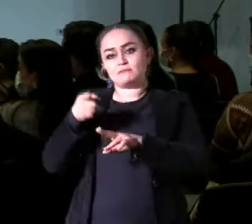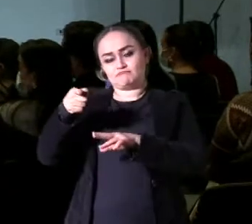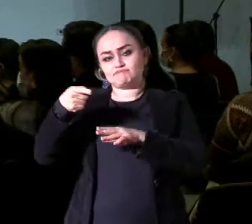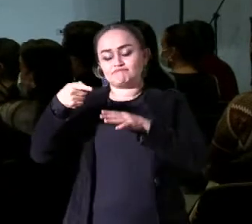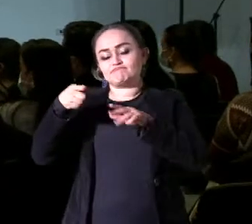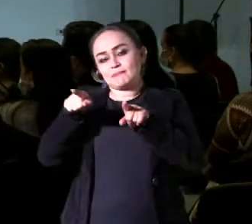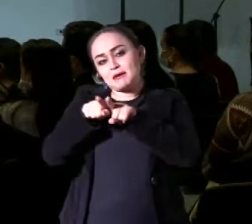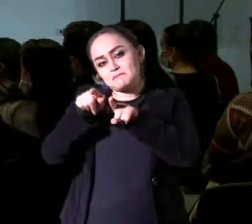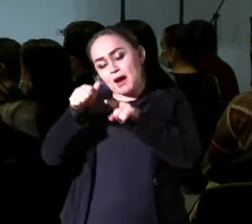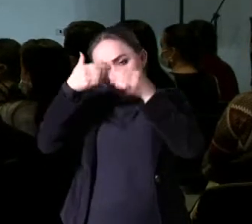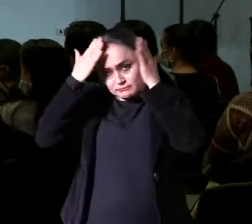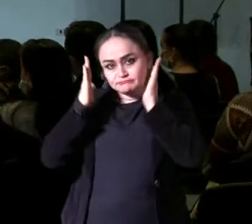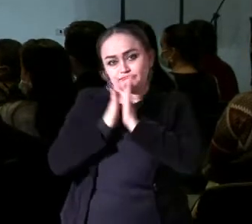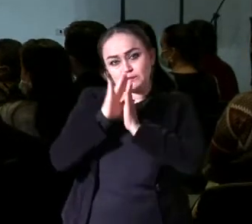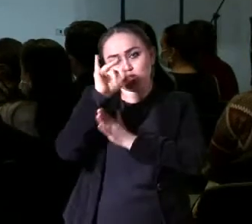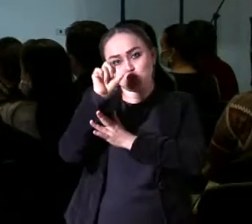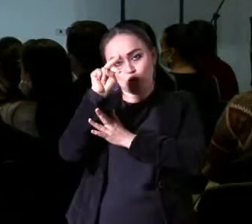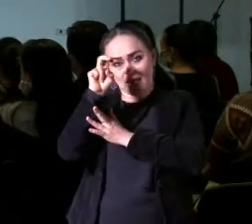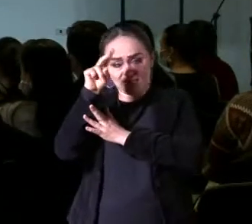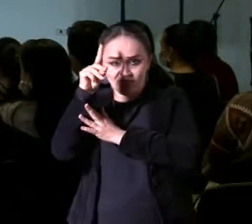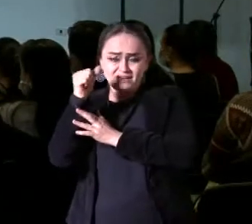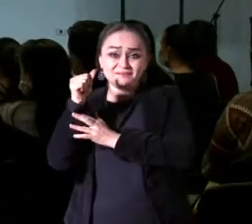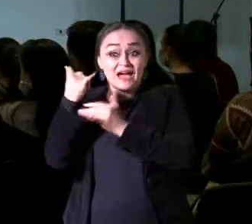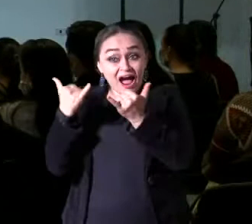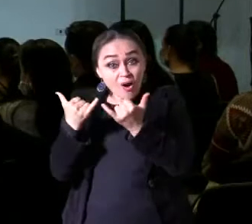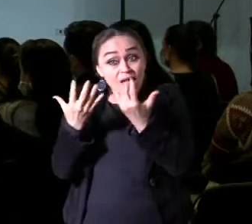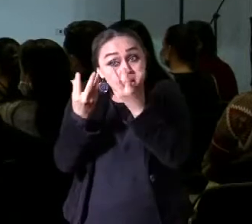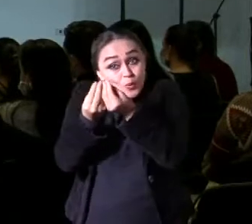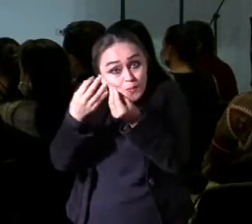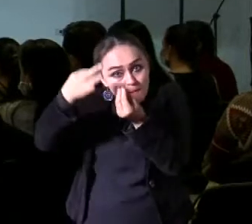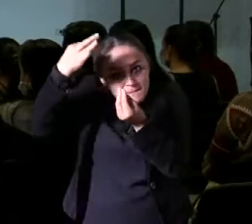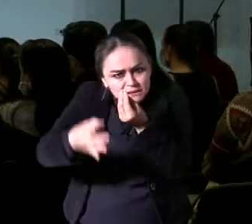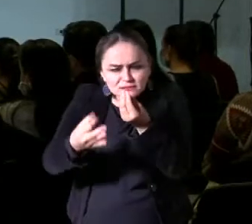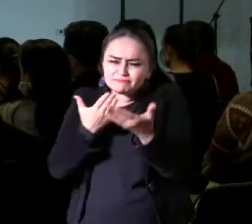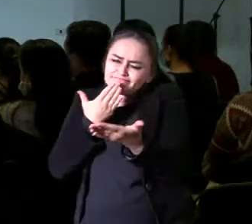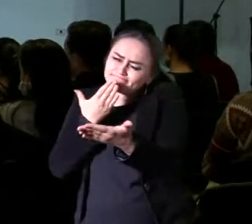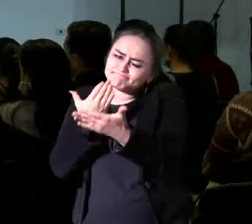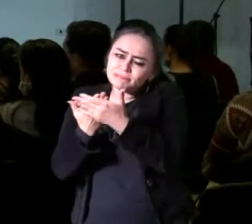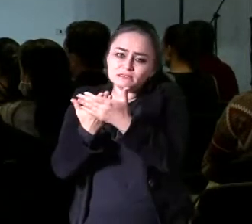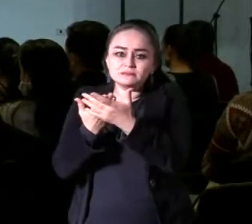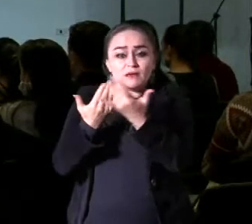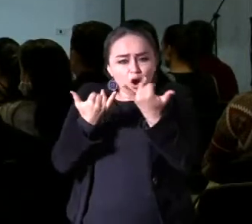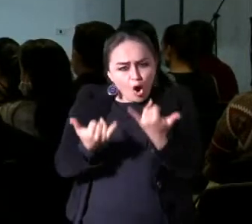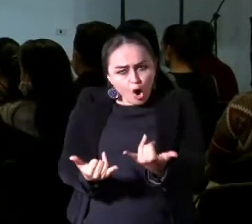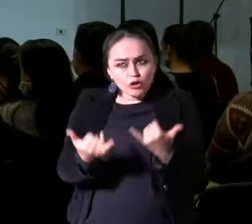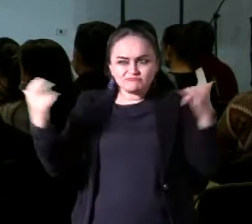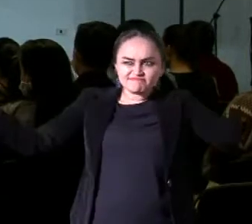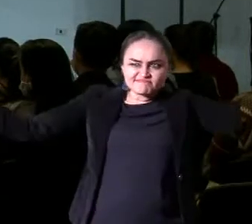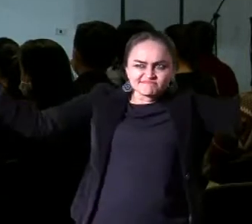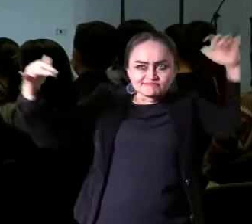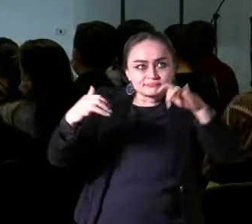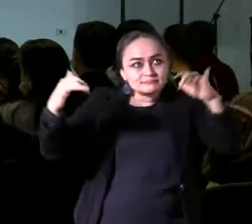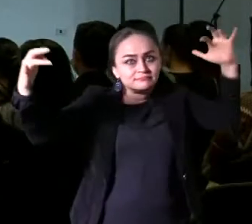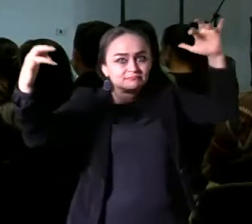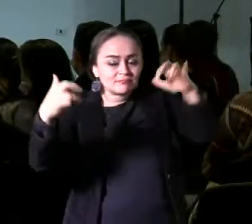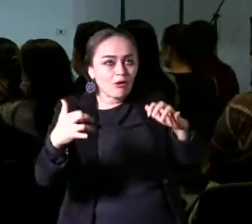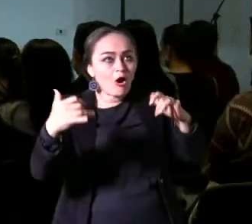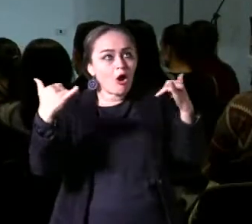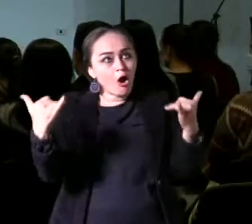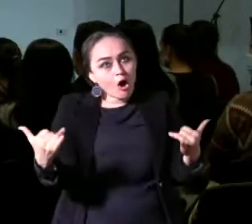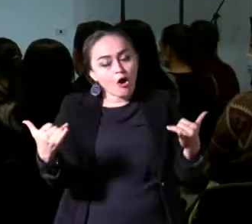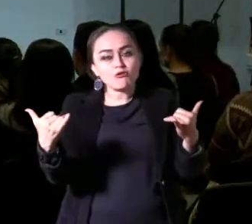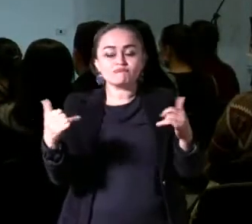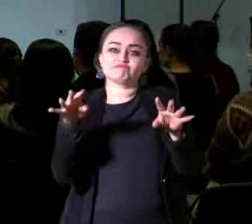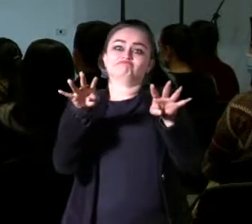a la comisión de la verdad por por este evento nos ha llenado